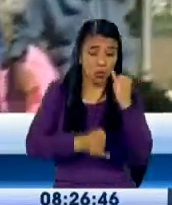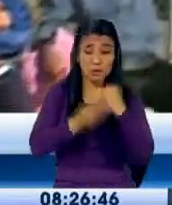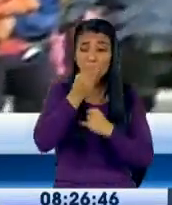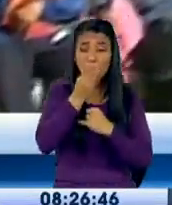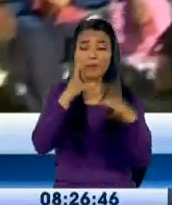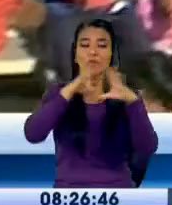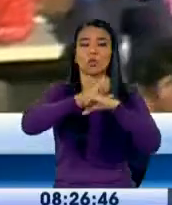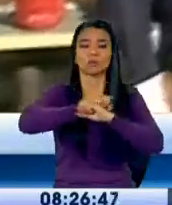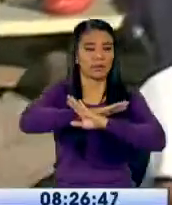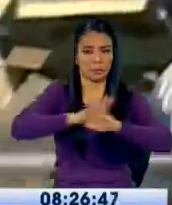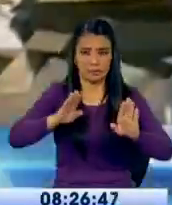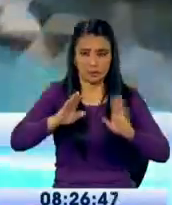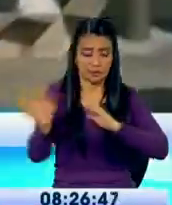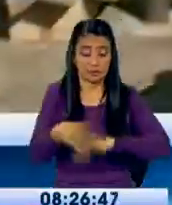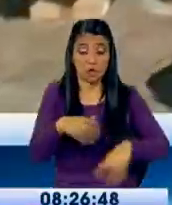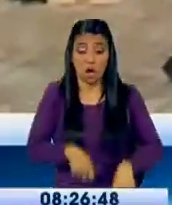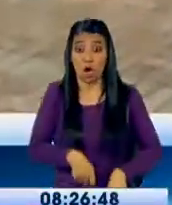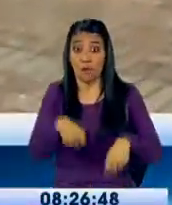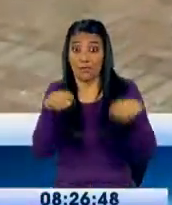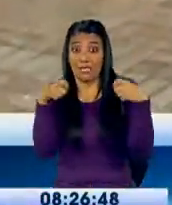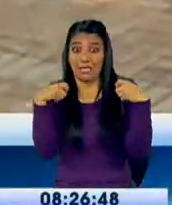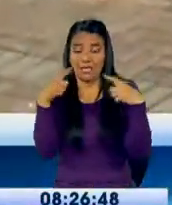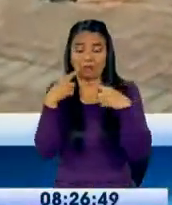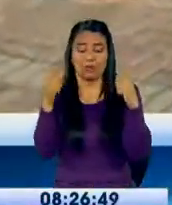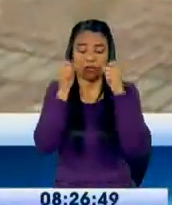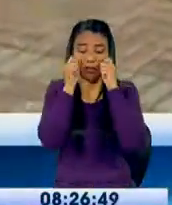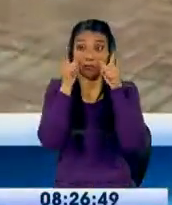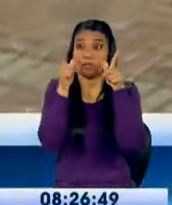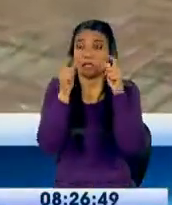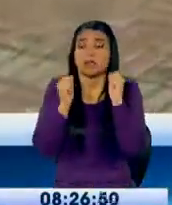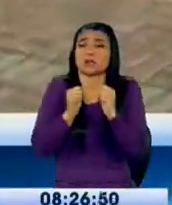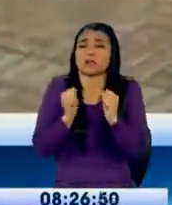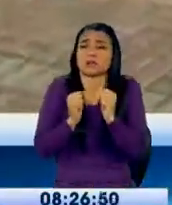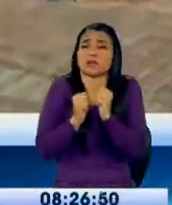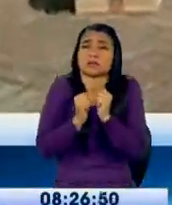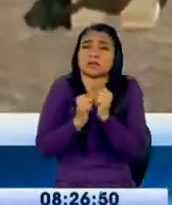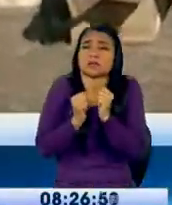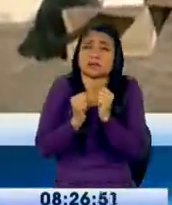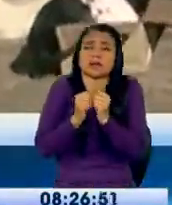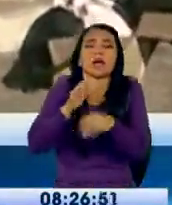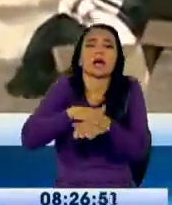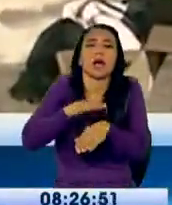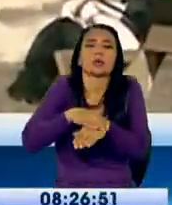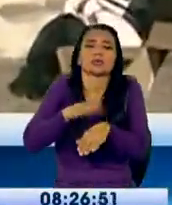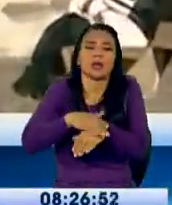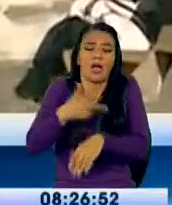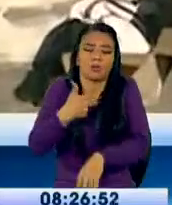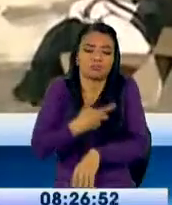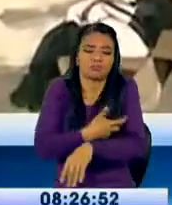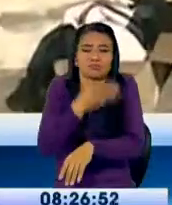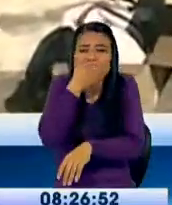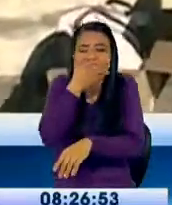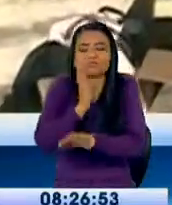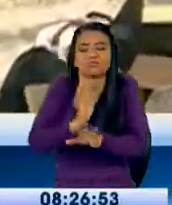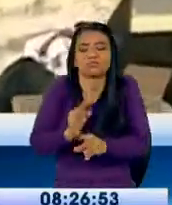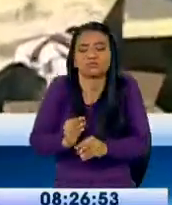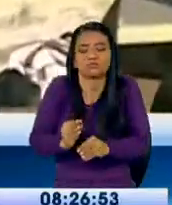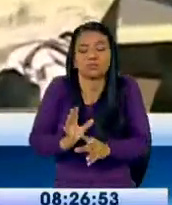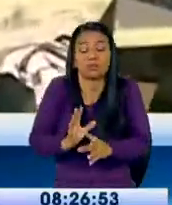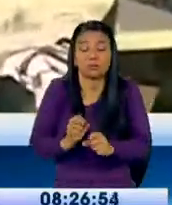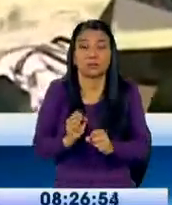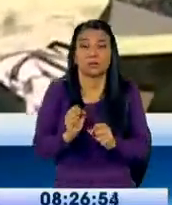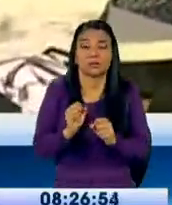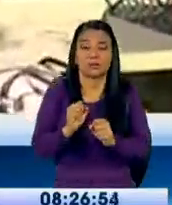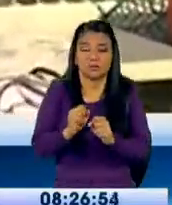una cobijita para abrigarles porque se despiertan con un poquito de frío por efecto de la anestesia. Y